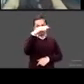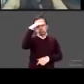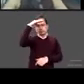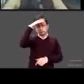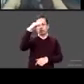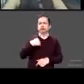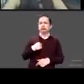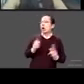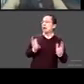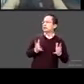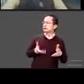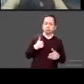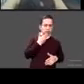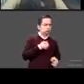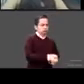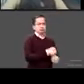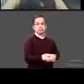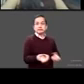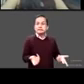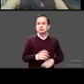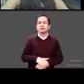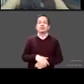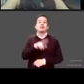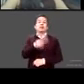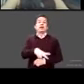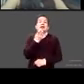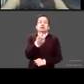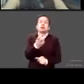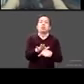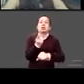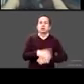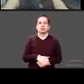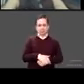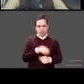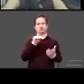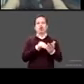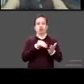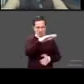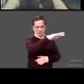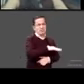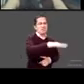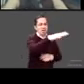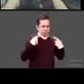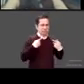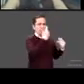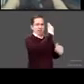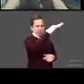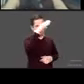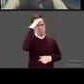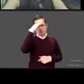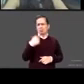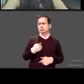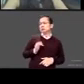estamos llevando a cabo. Y eso es porque todavía persiste la aceptación social a la violencia. La familia se ve como un